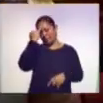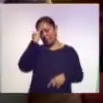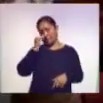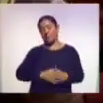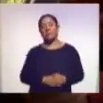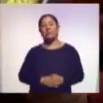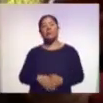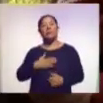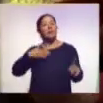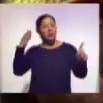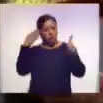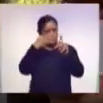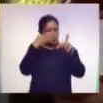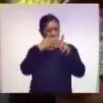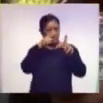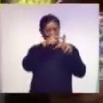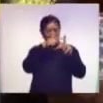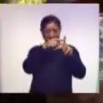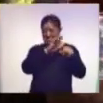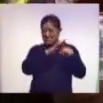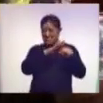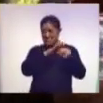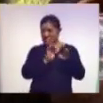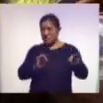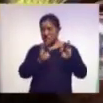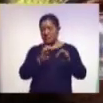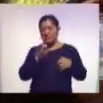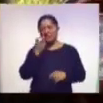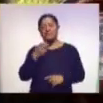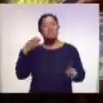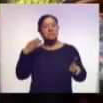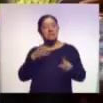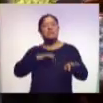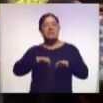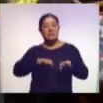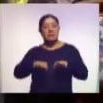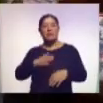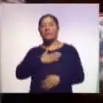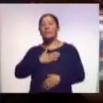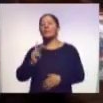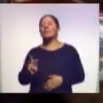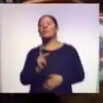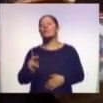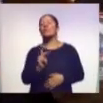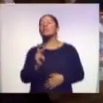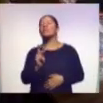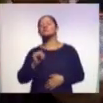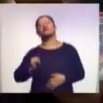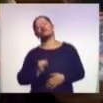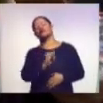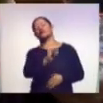principales objetivos que tenemos en la Comisión es precisamente trabajar con nuestros pueblos y nuestras comunidades